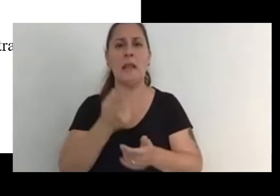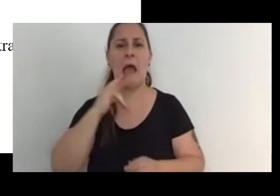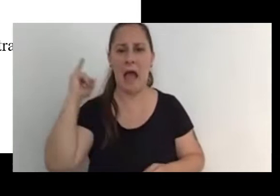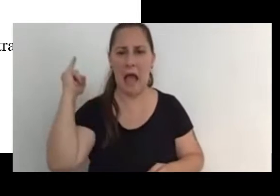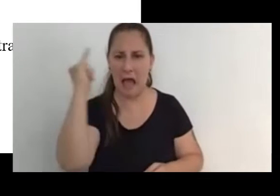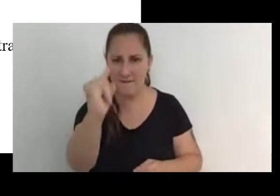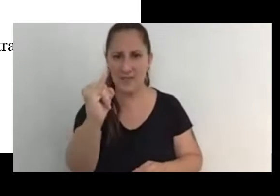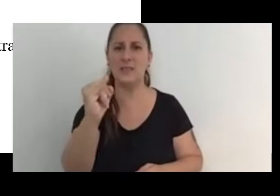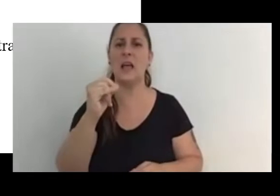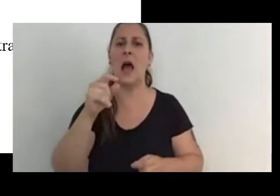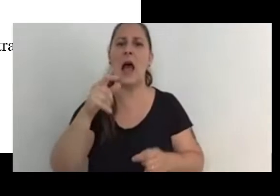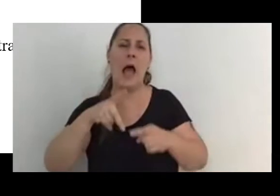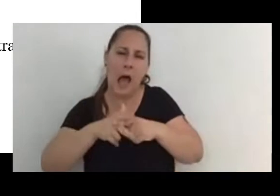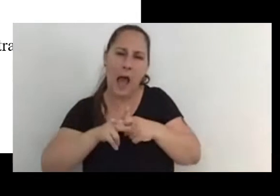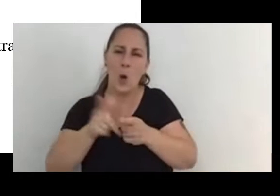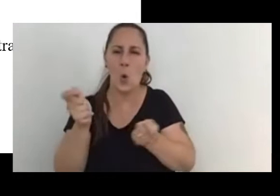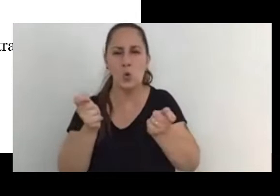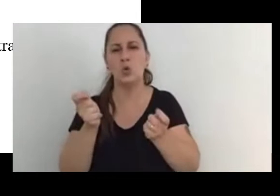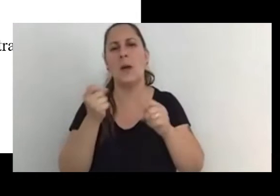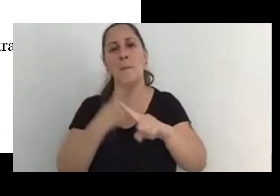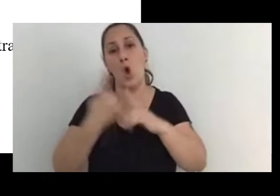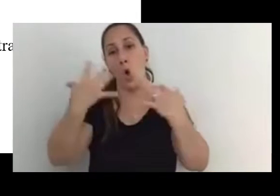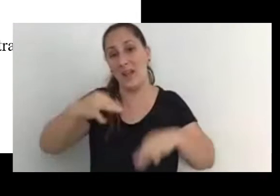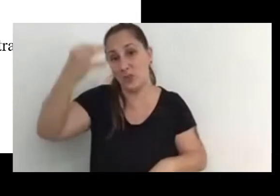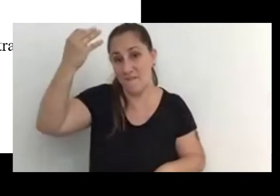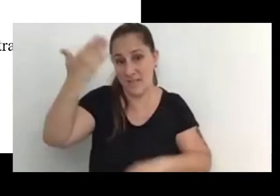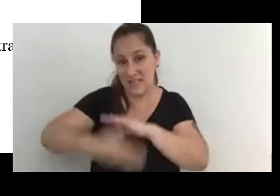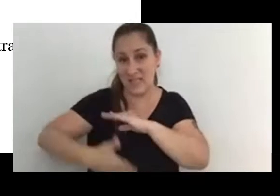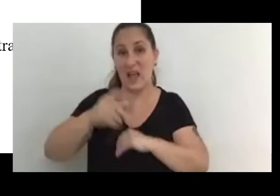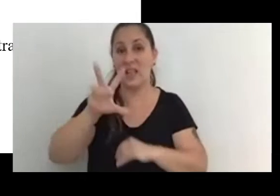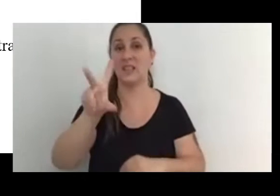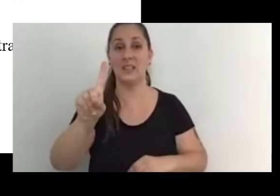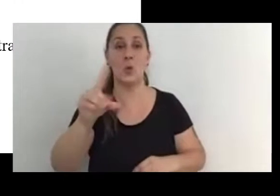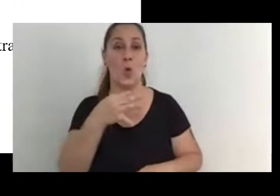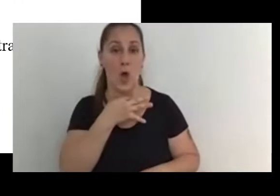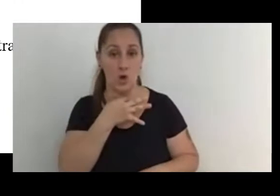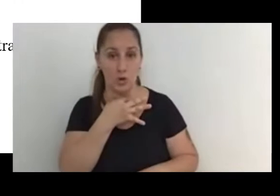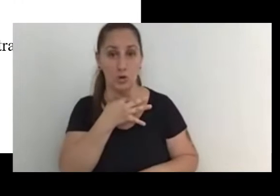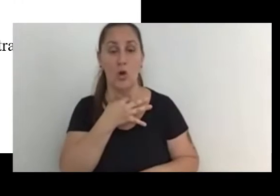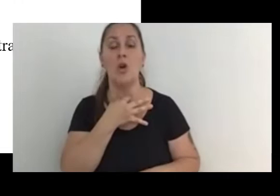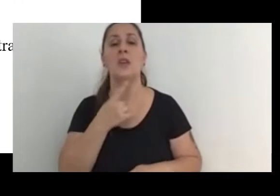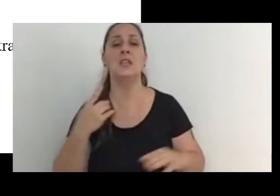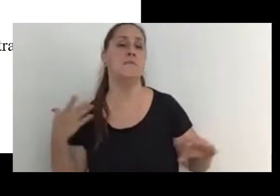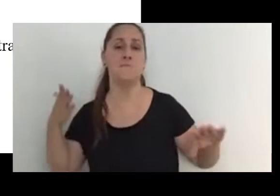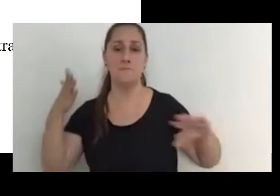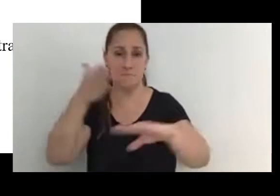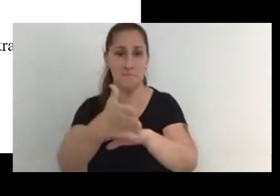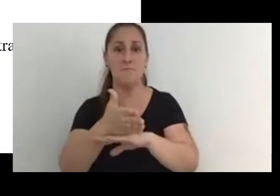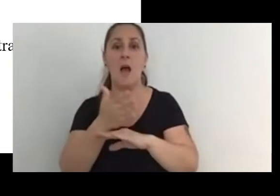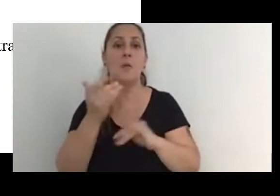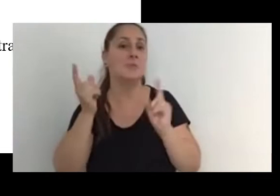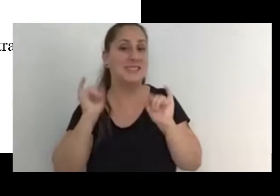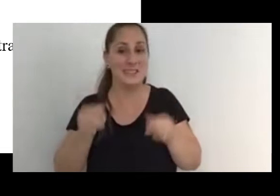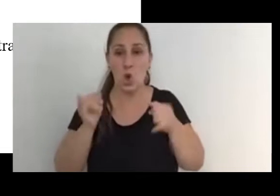ajuste por obligaciones vencidas al 31 de agosto y que se allane incondicionalmente,